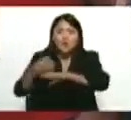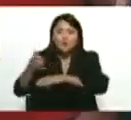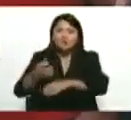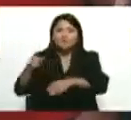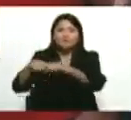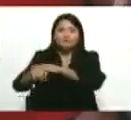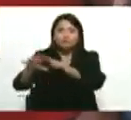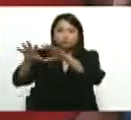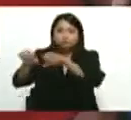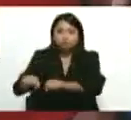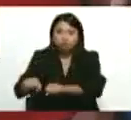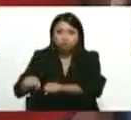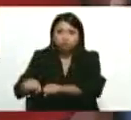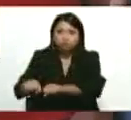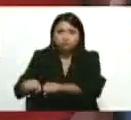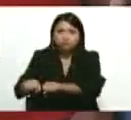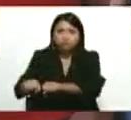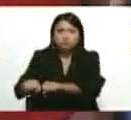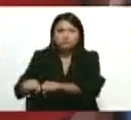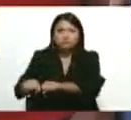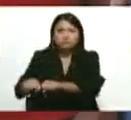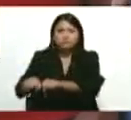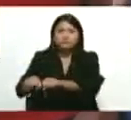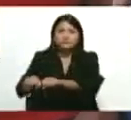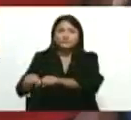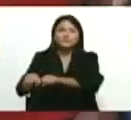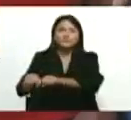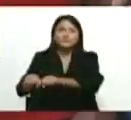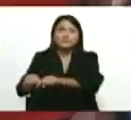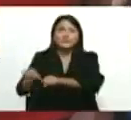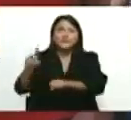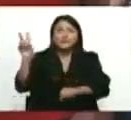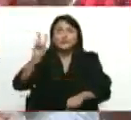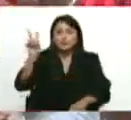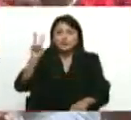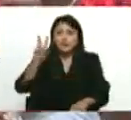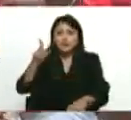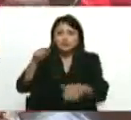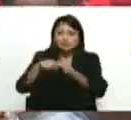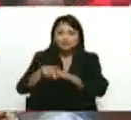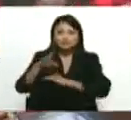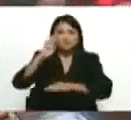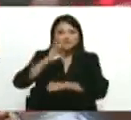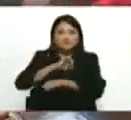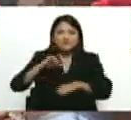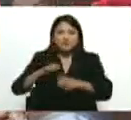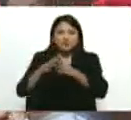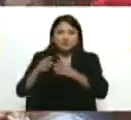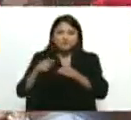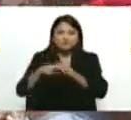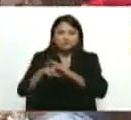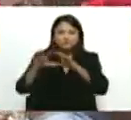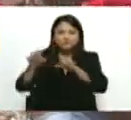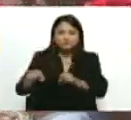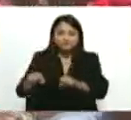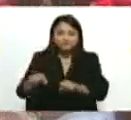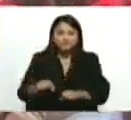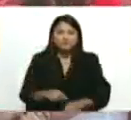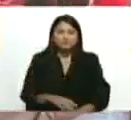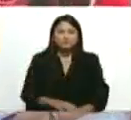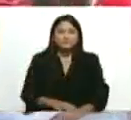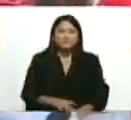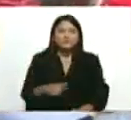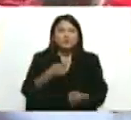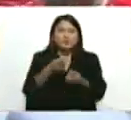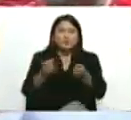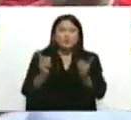llaman a que nuestro país sea intervenido militarmente. Usted le pregunta ahorita a todos y todos